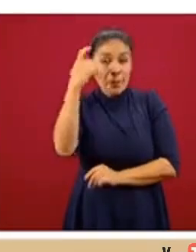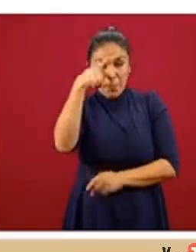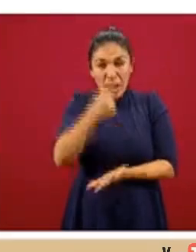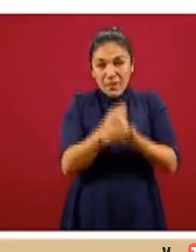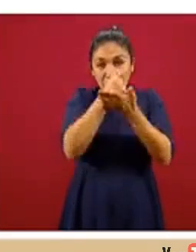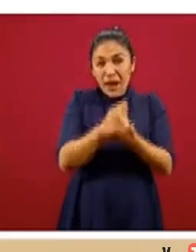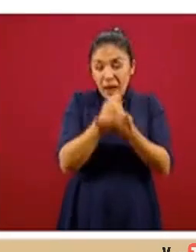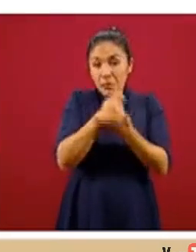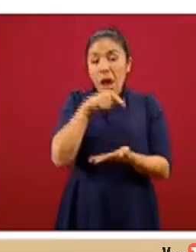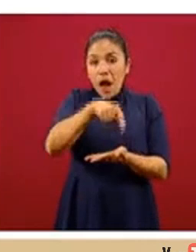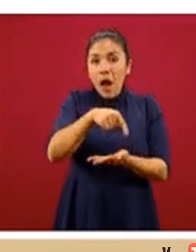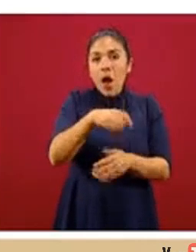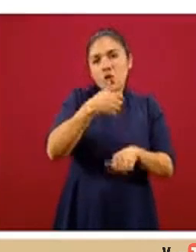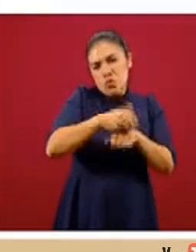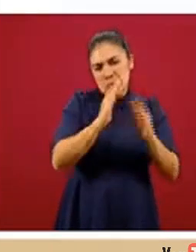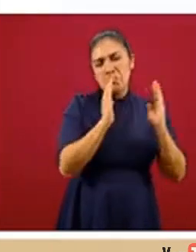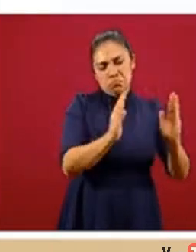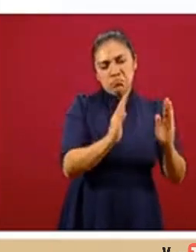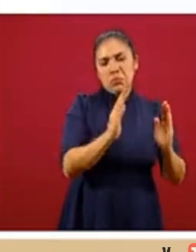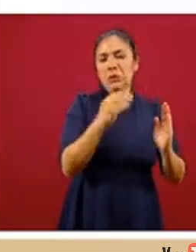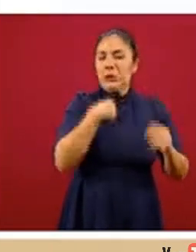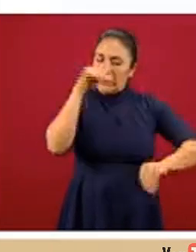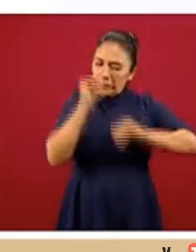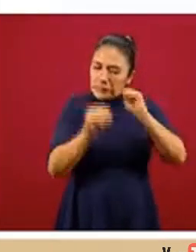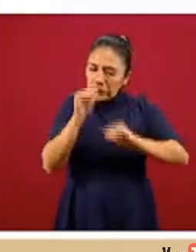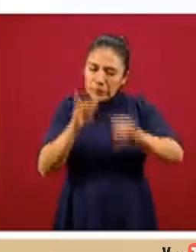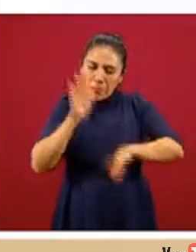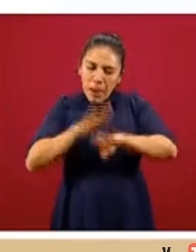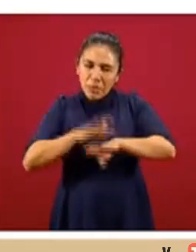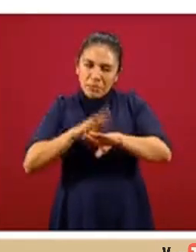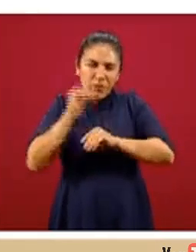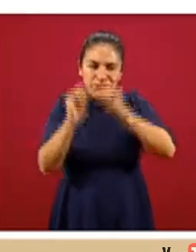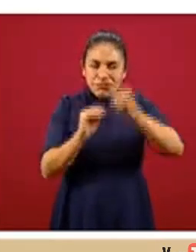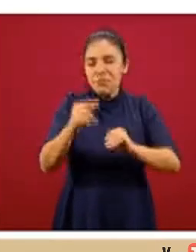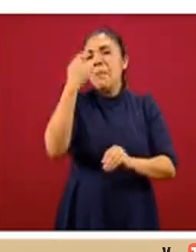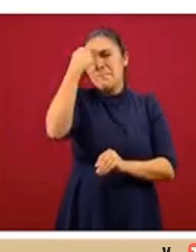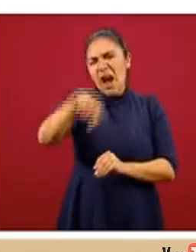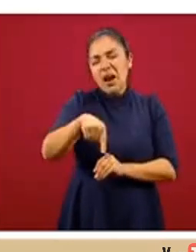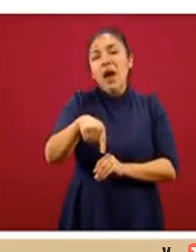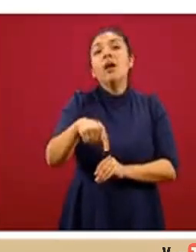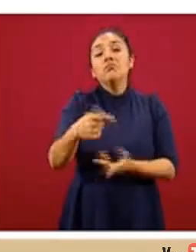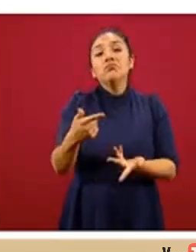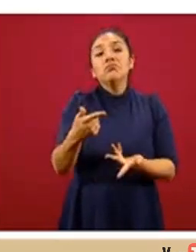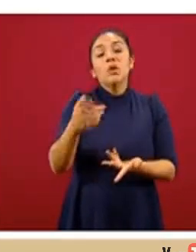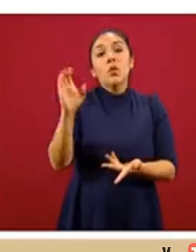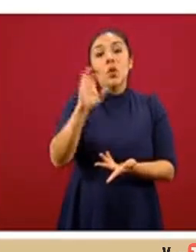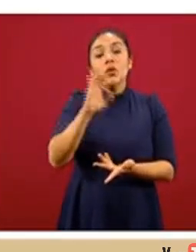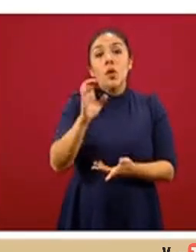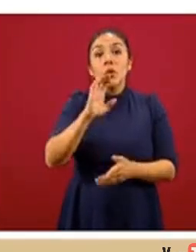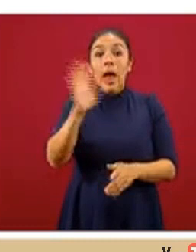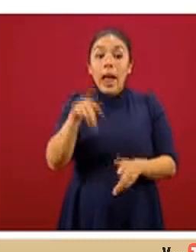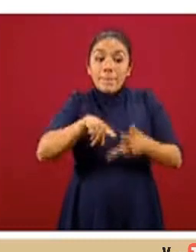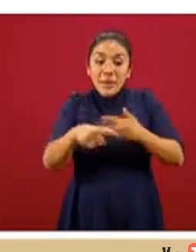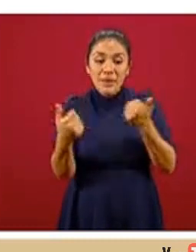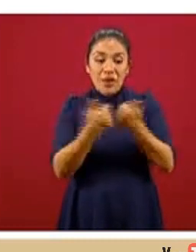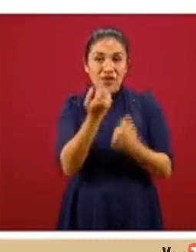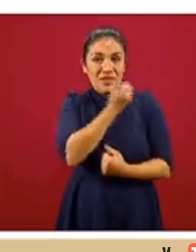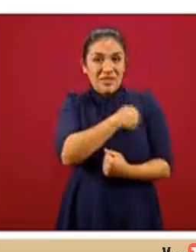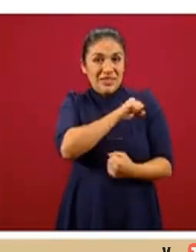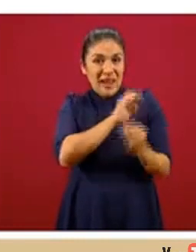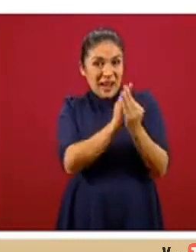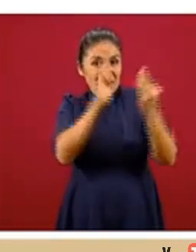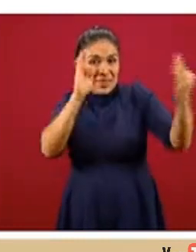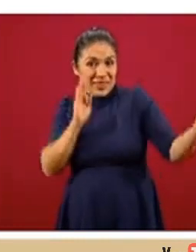se reconvierte, se incrementa, ¿para qué? Para que primero, con la Jornada de Sana Distancia, gracias a